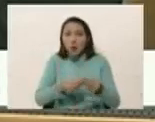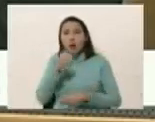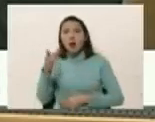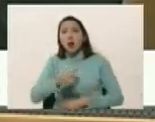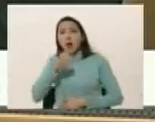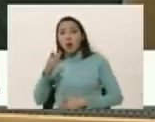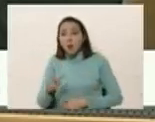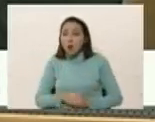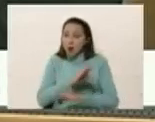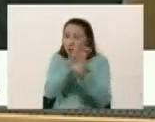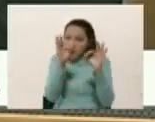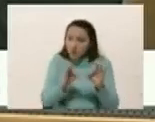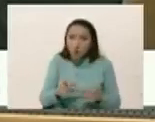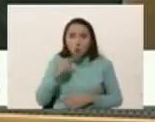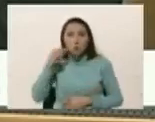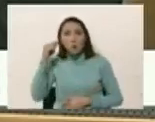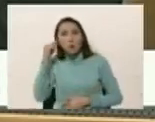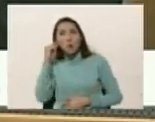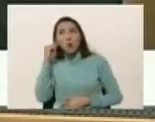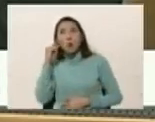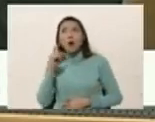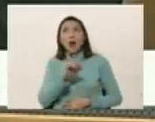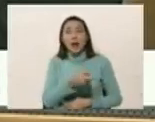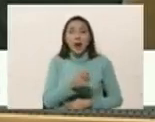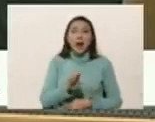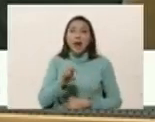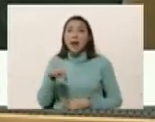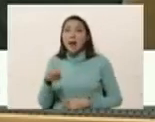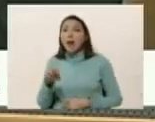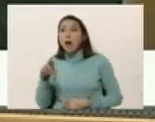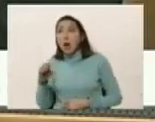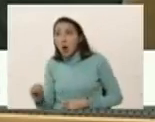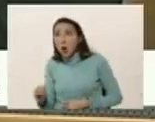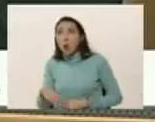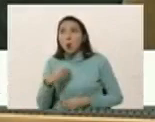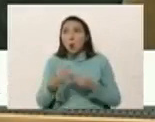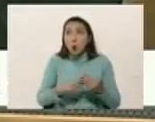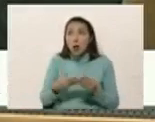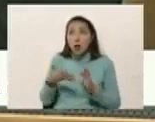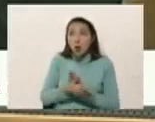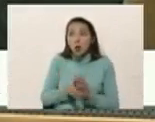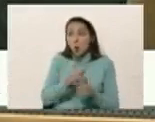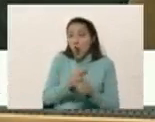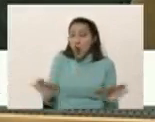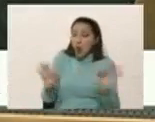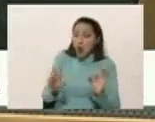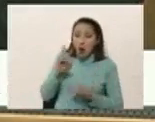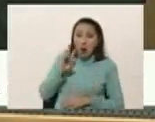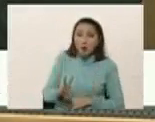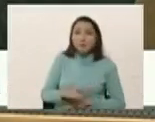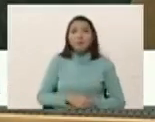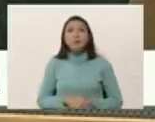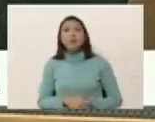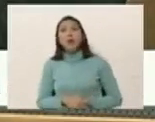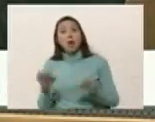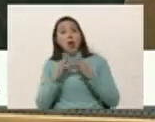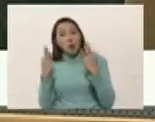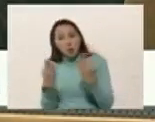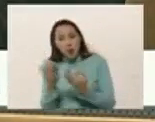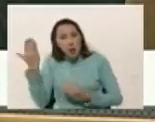enfoque de género inclusivo y no sexista en el estado las familias y la sociedad como medio